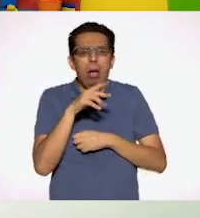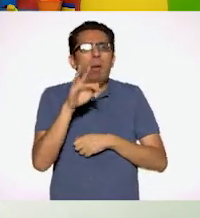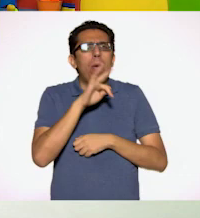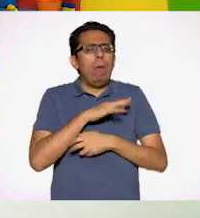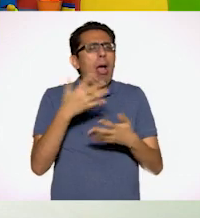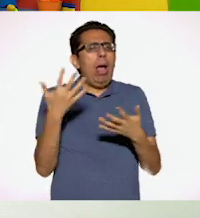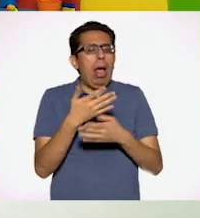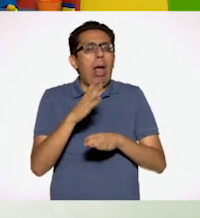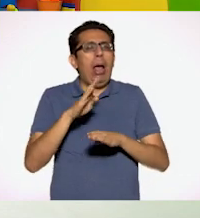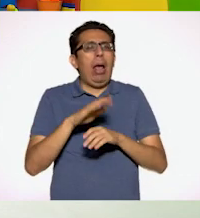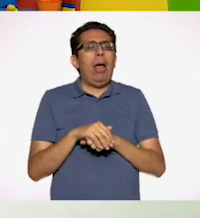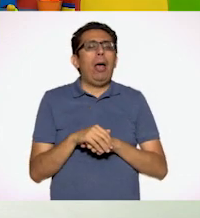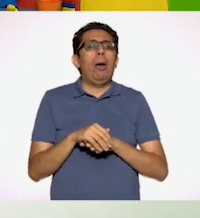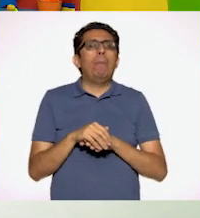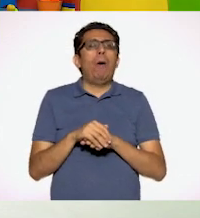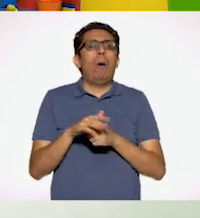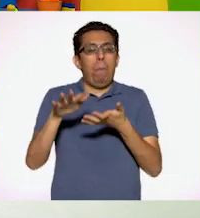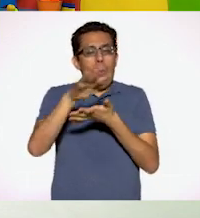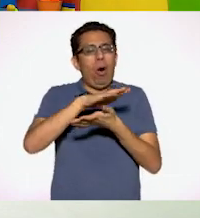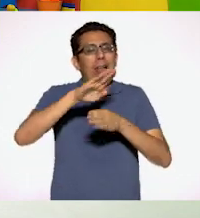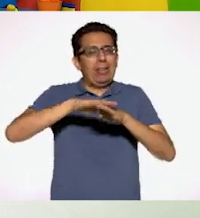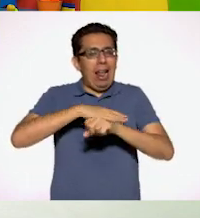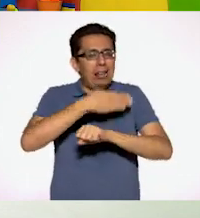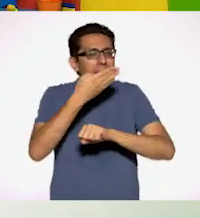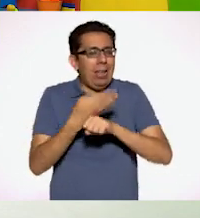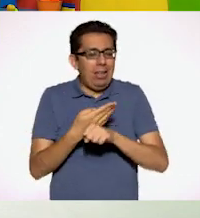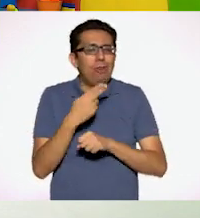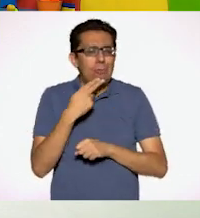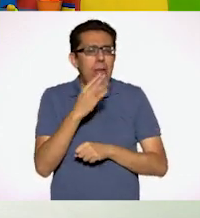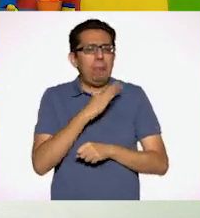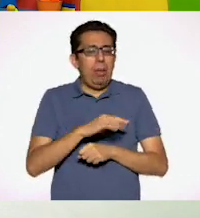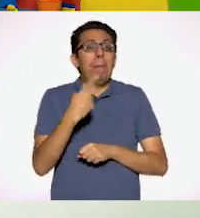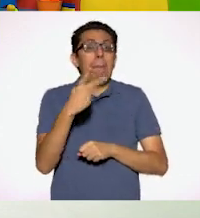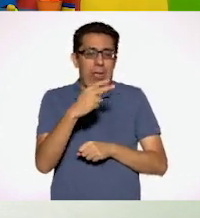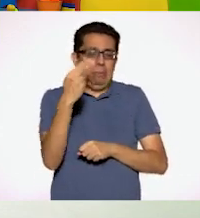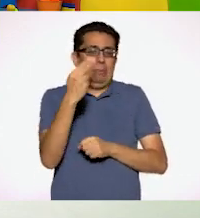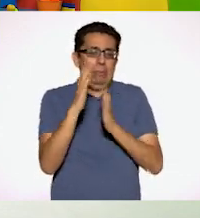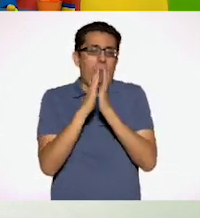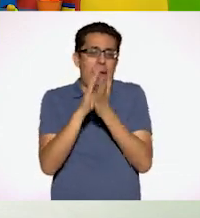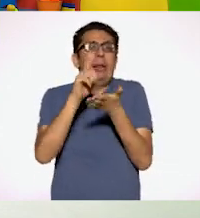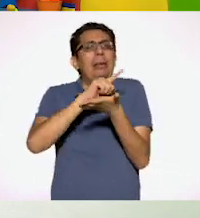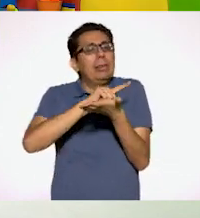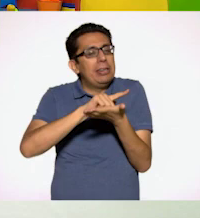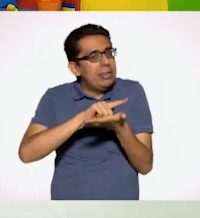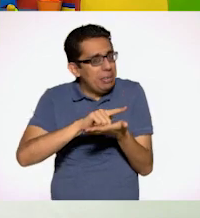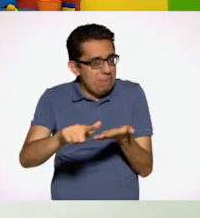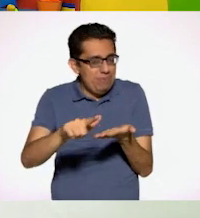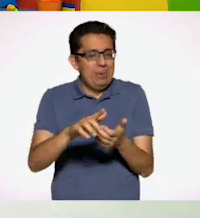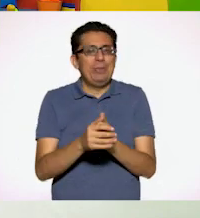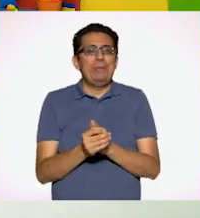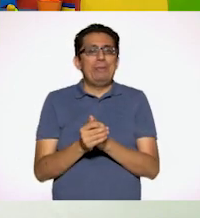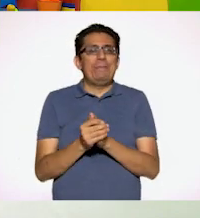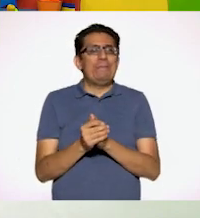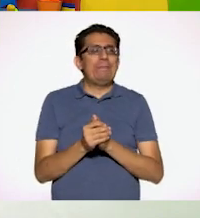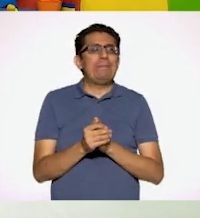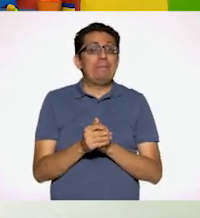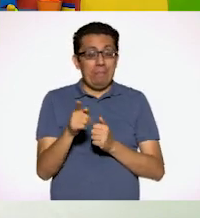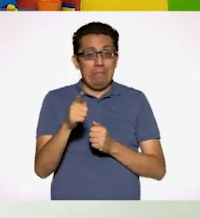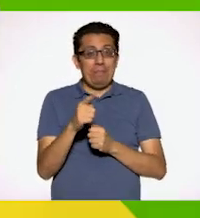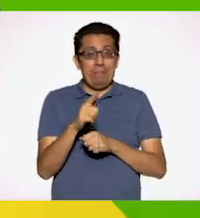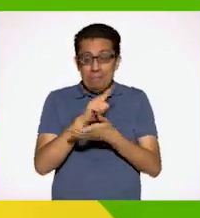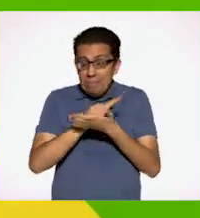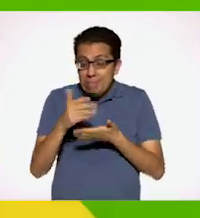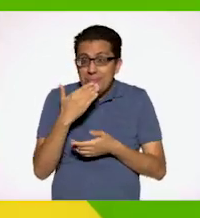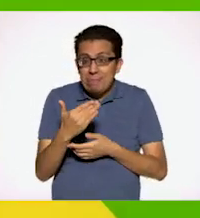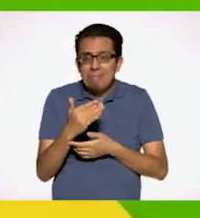hacer unas con bolas de calcetín. Eso sí, que estén limpios, ¿eh? Uy, ¿a ver, están limpios? Sí. Sí, están